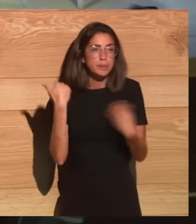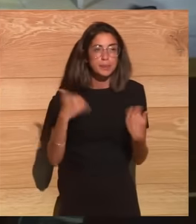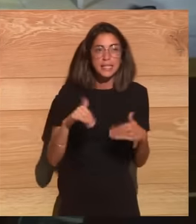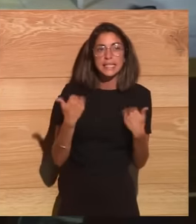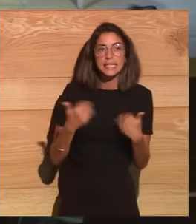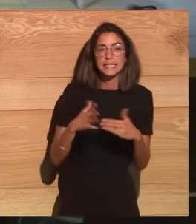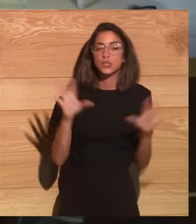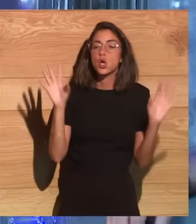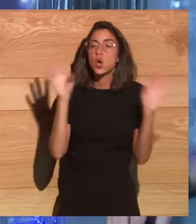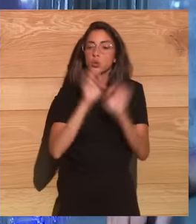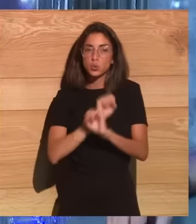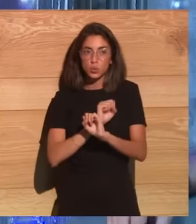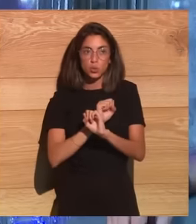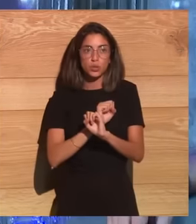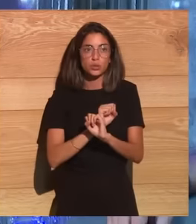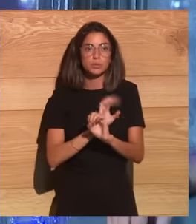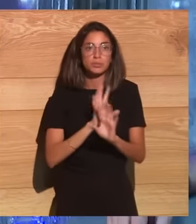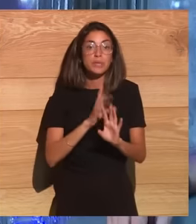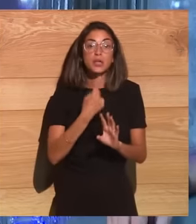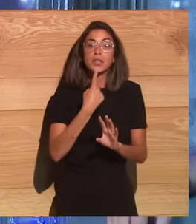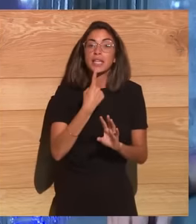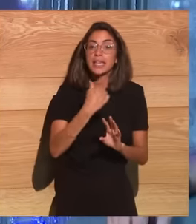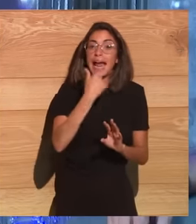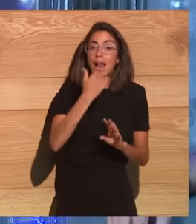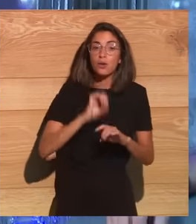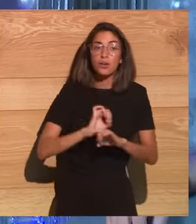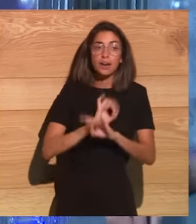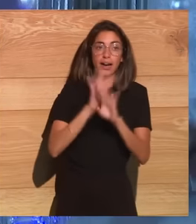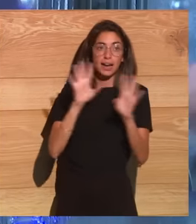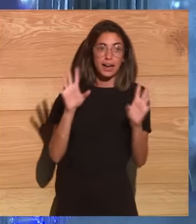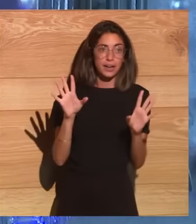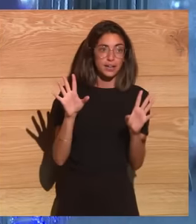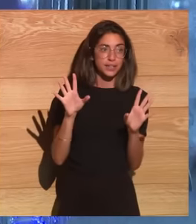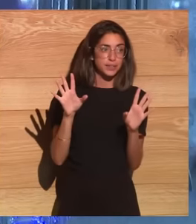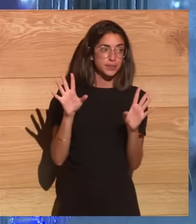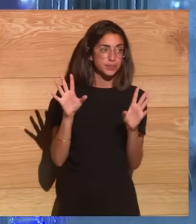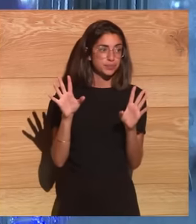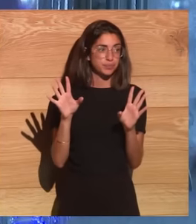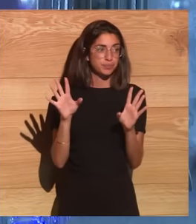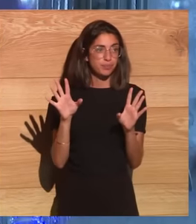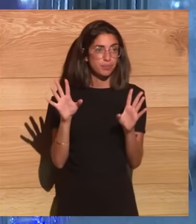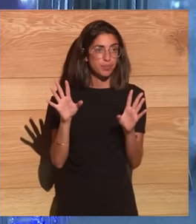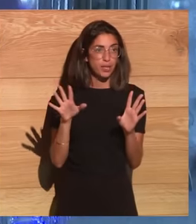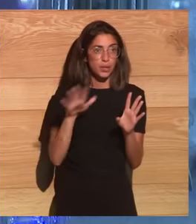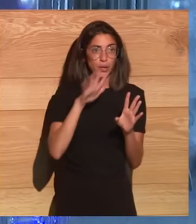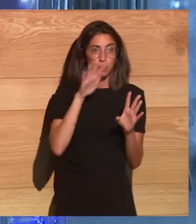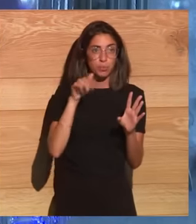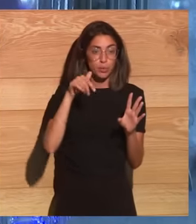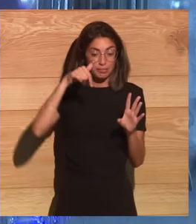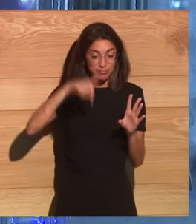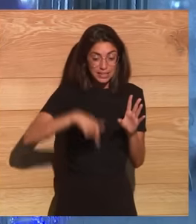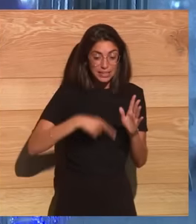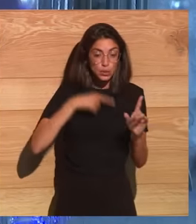todas formas, hay que dejar una cosa muy clara. Los 90 se hicieron muy largos. se utilizan más